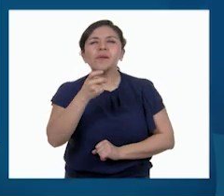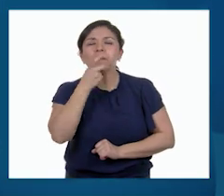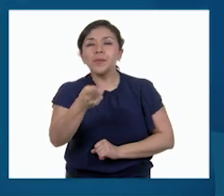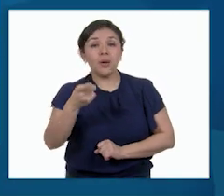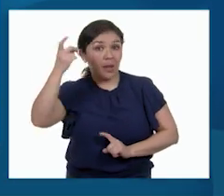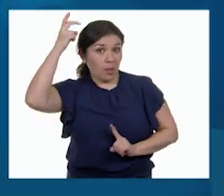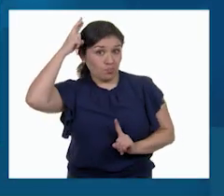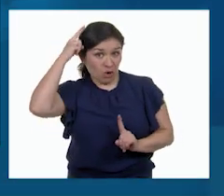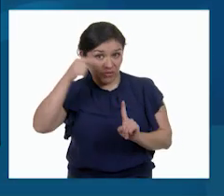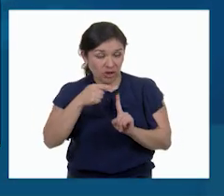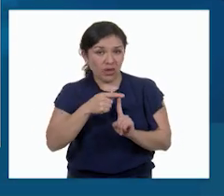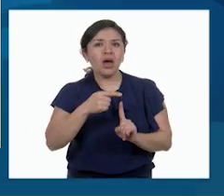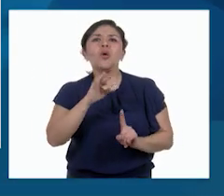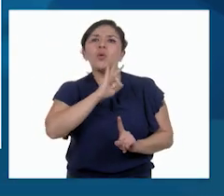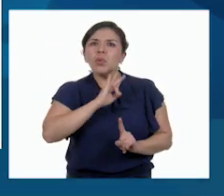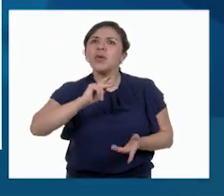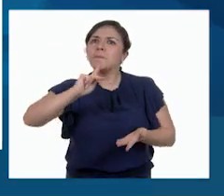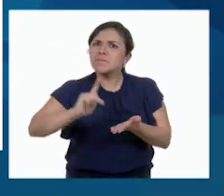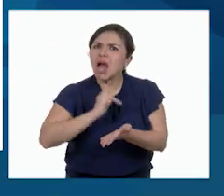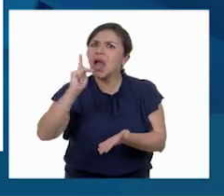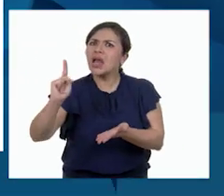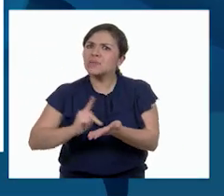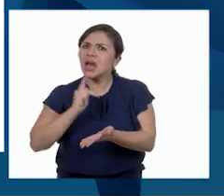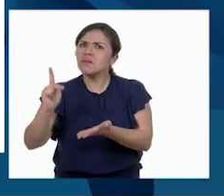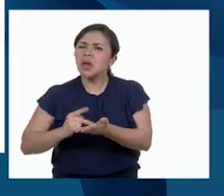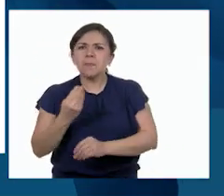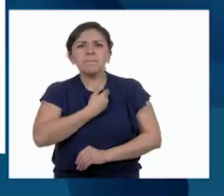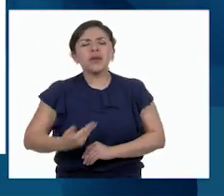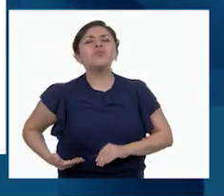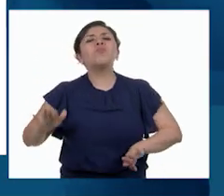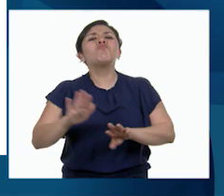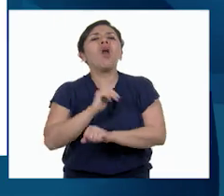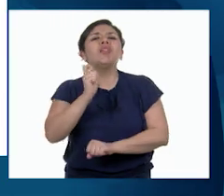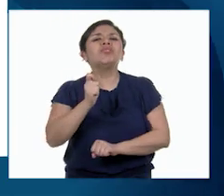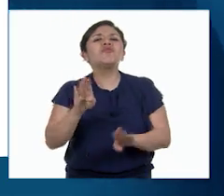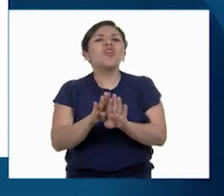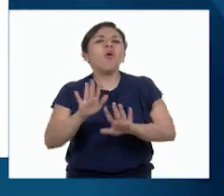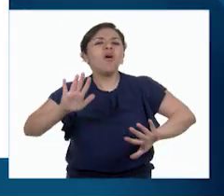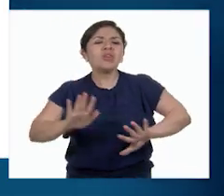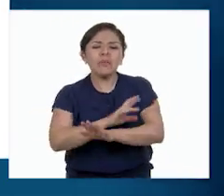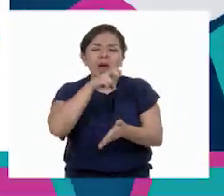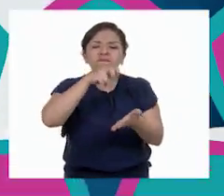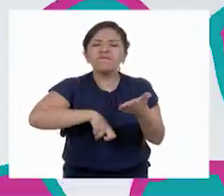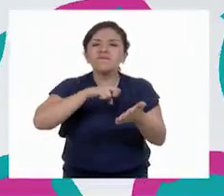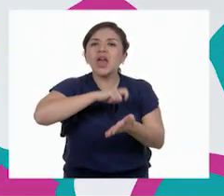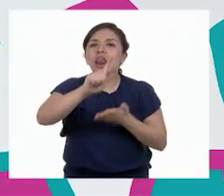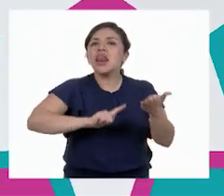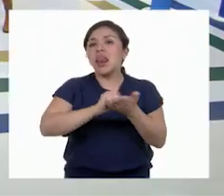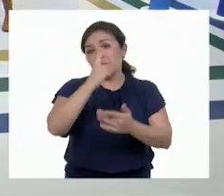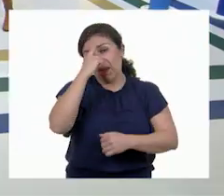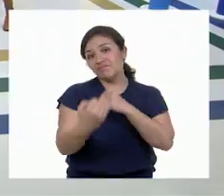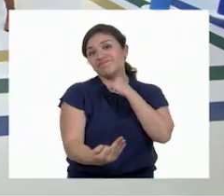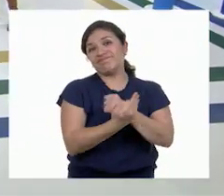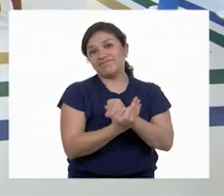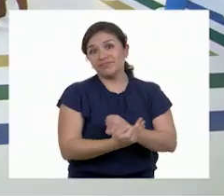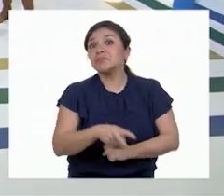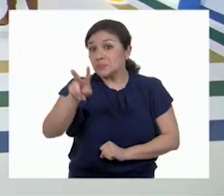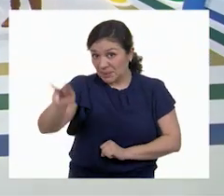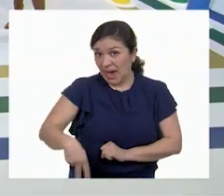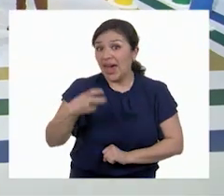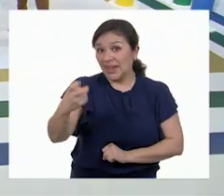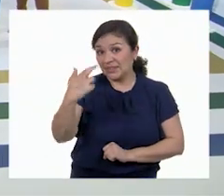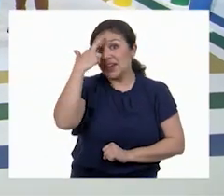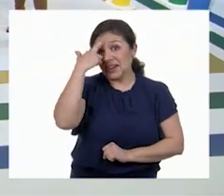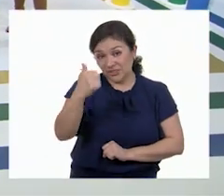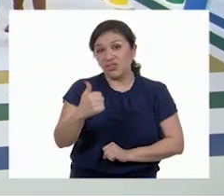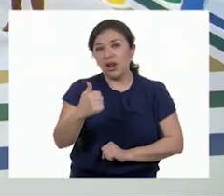Díaz lograba reelegirse porque modificó las leyes a su favor. ¿Sí o no, maestra? Es verdad, es cierto. En